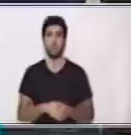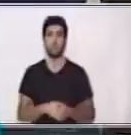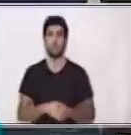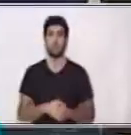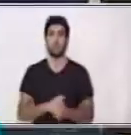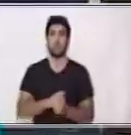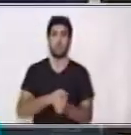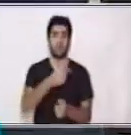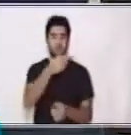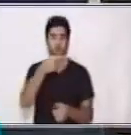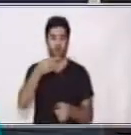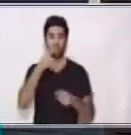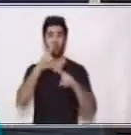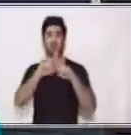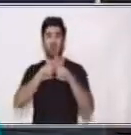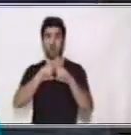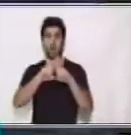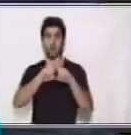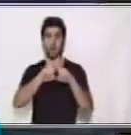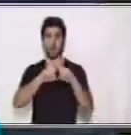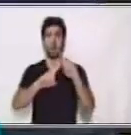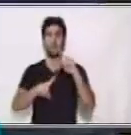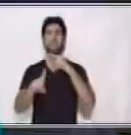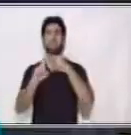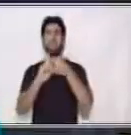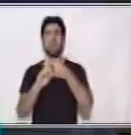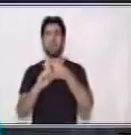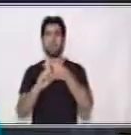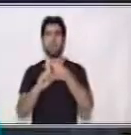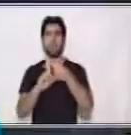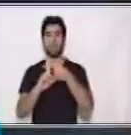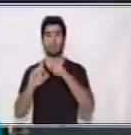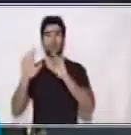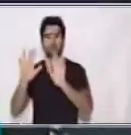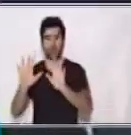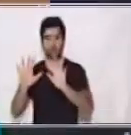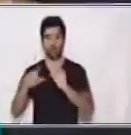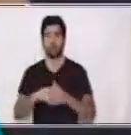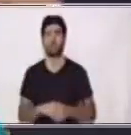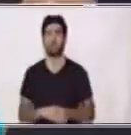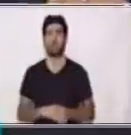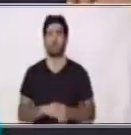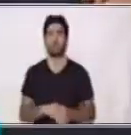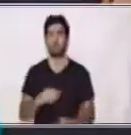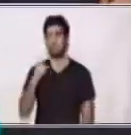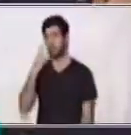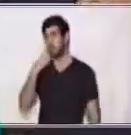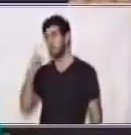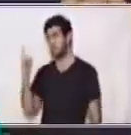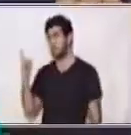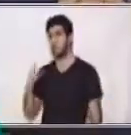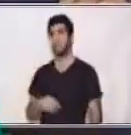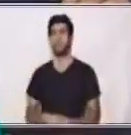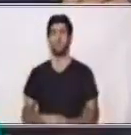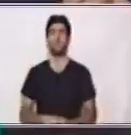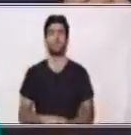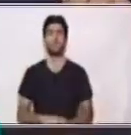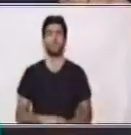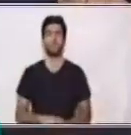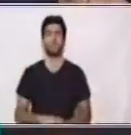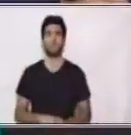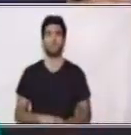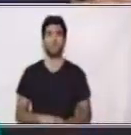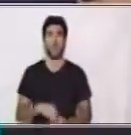a menos X más 10. Mire, en este caso ya estamos